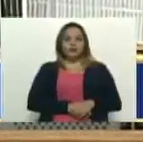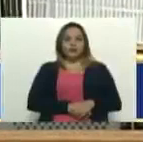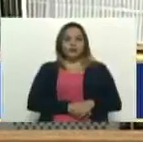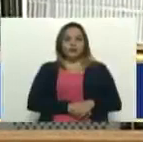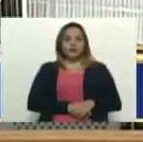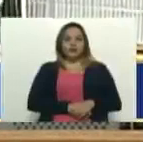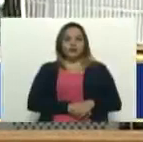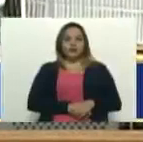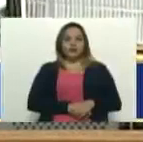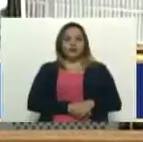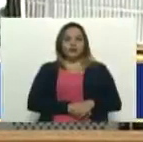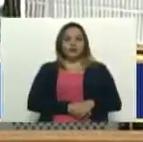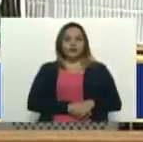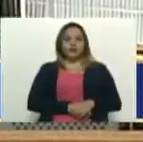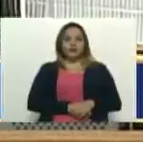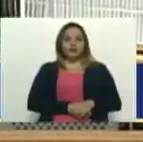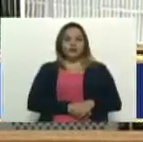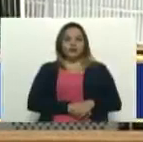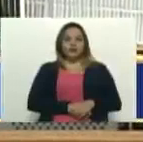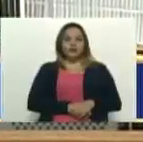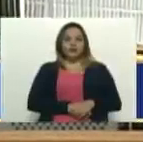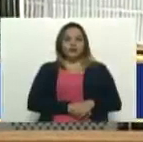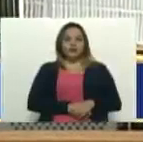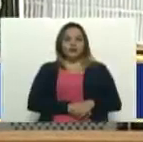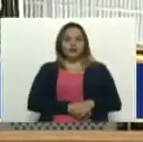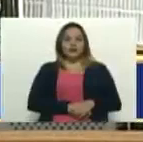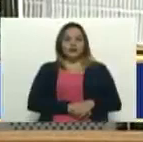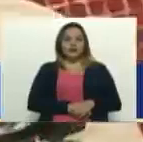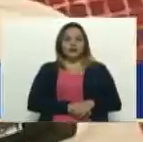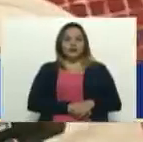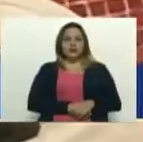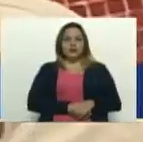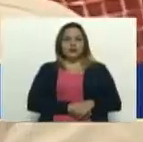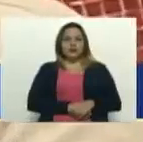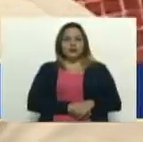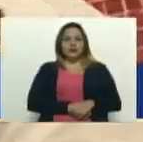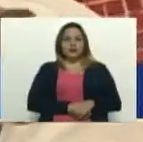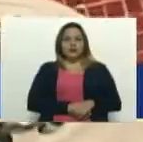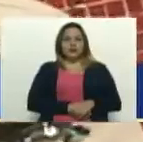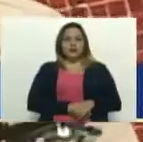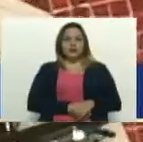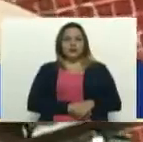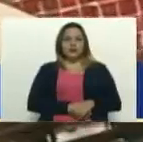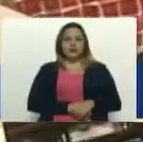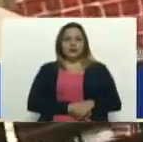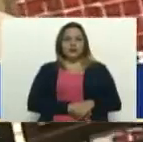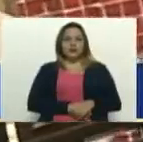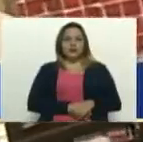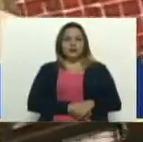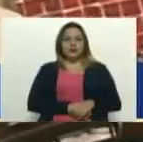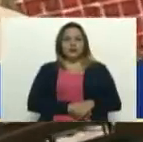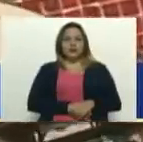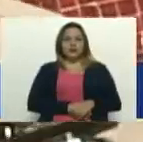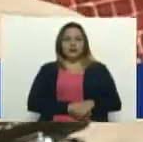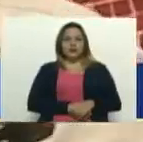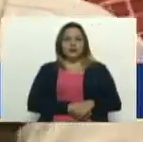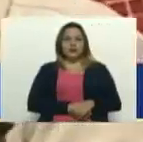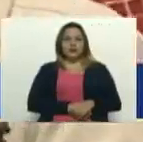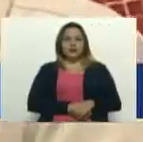Acharaca, sabe calcular el tiempo. Dicen que viene la hora, mira para poner